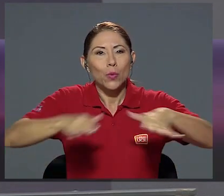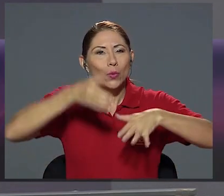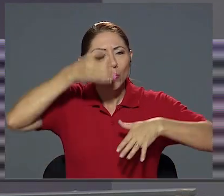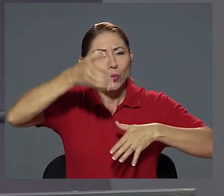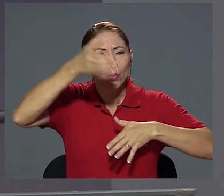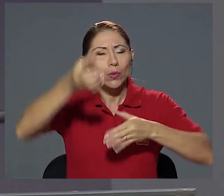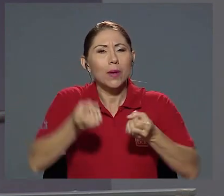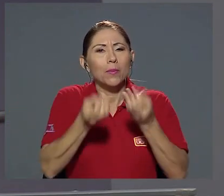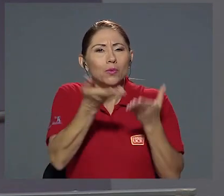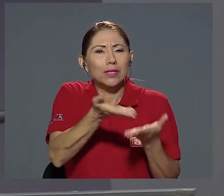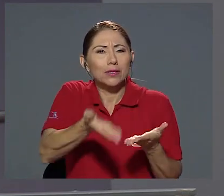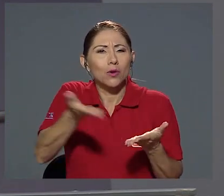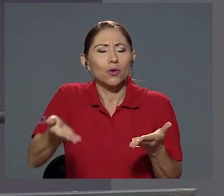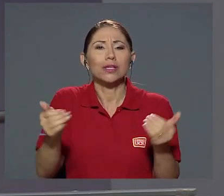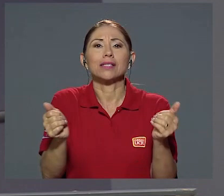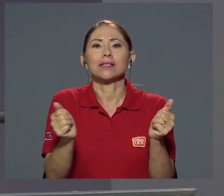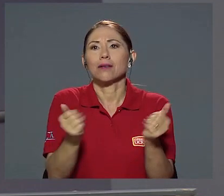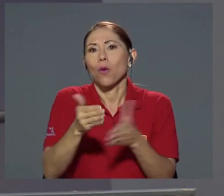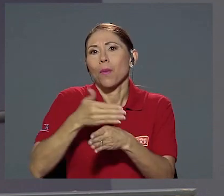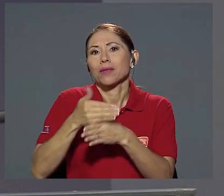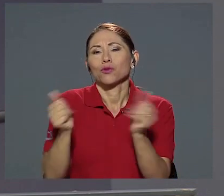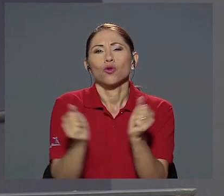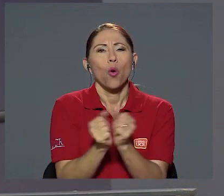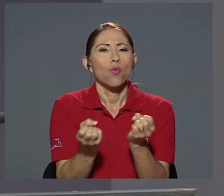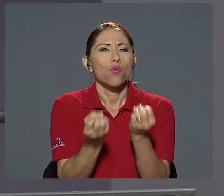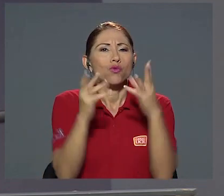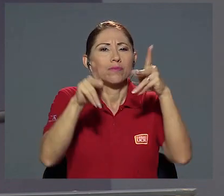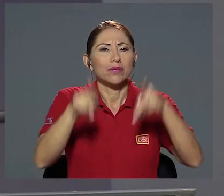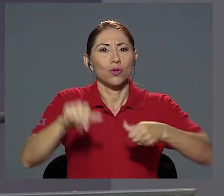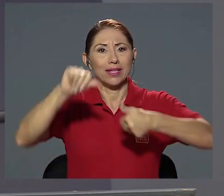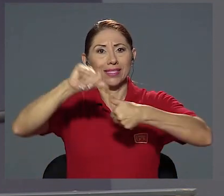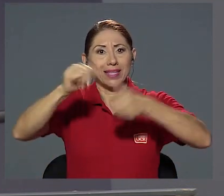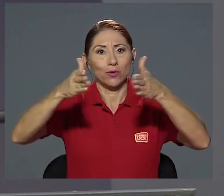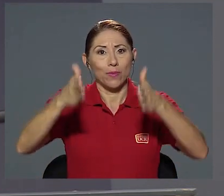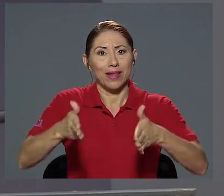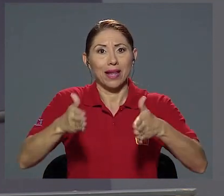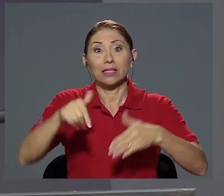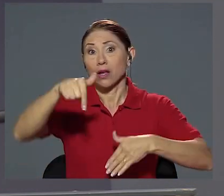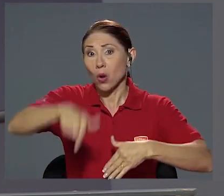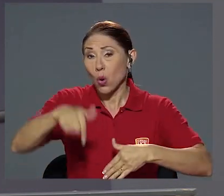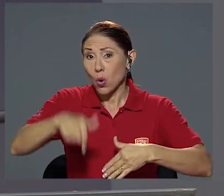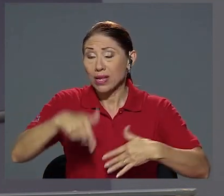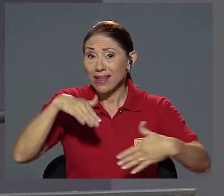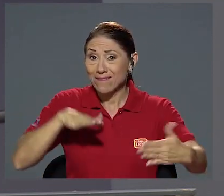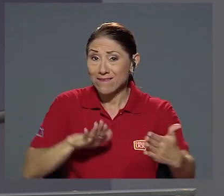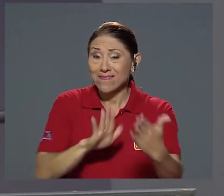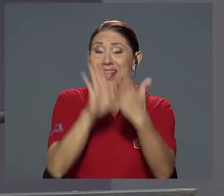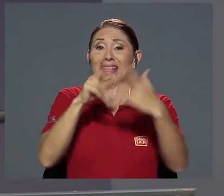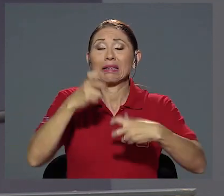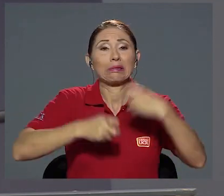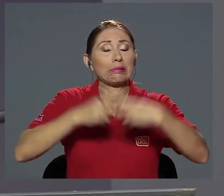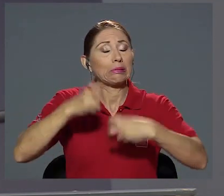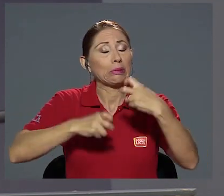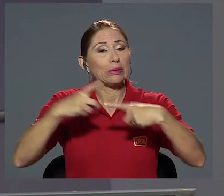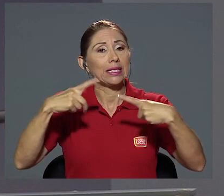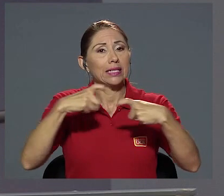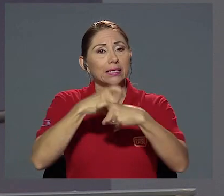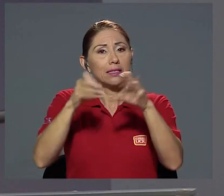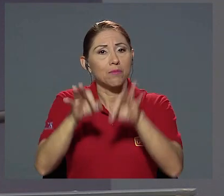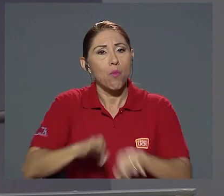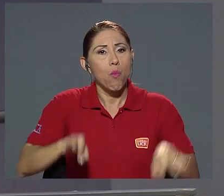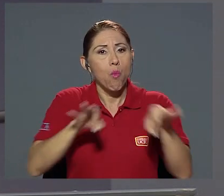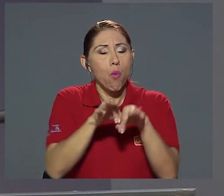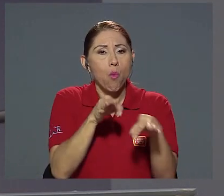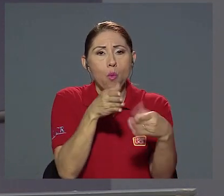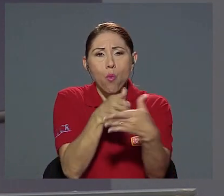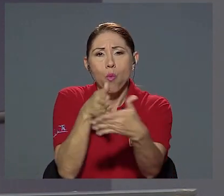y muchas otras cosas con miles y miles de centroamericanos que hoy enfrentan una crisis importante en diversas áreas que